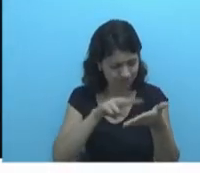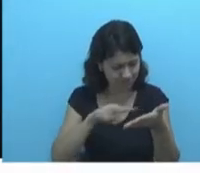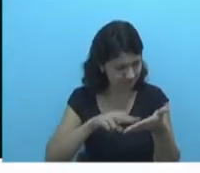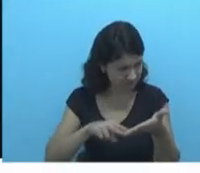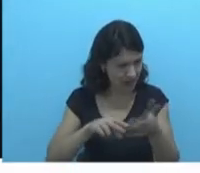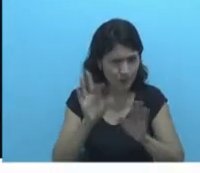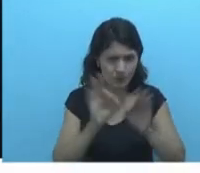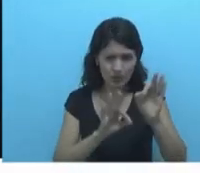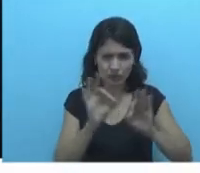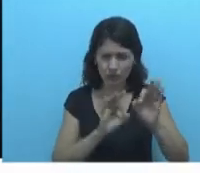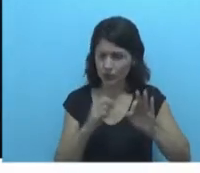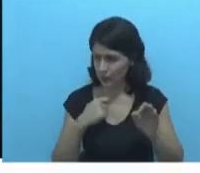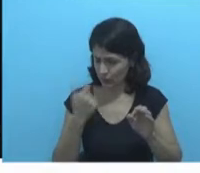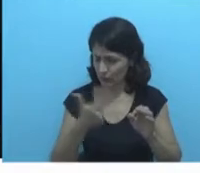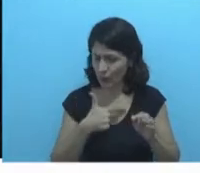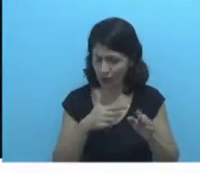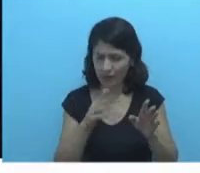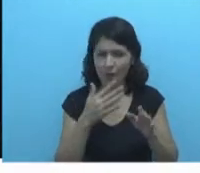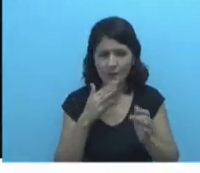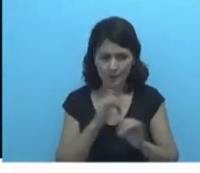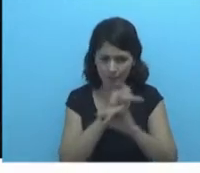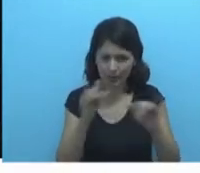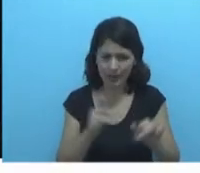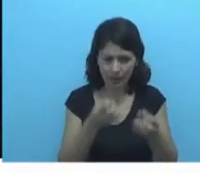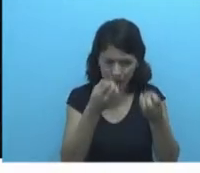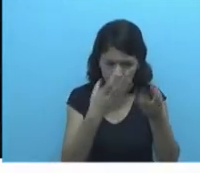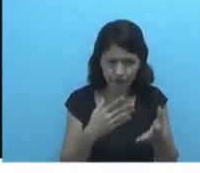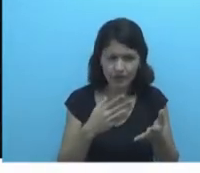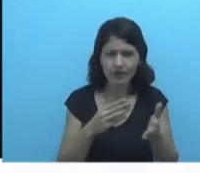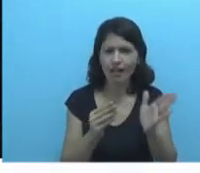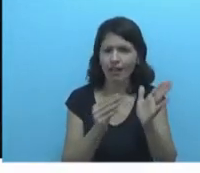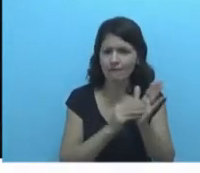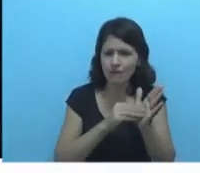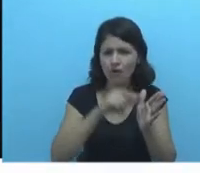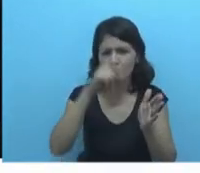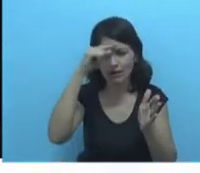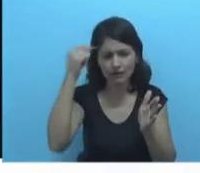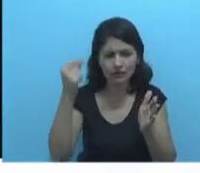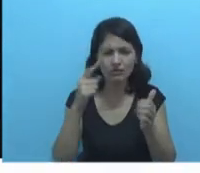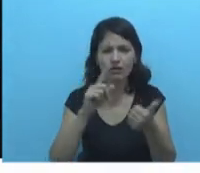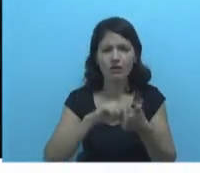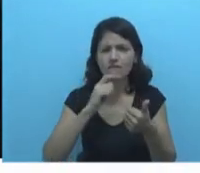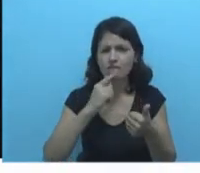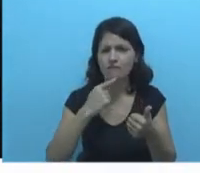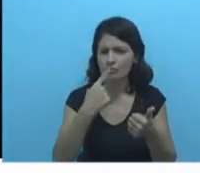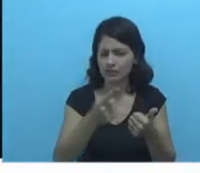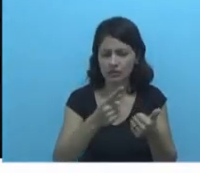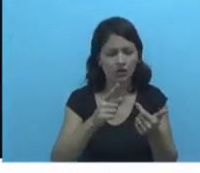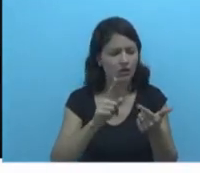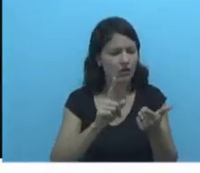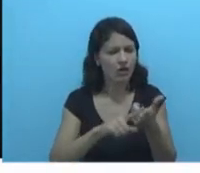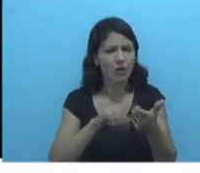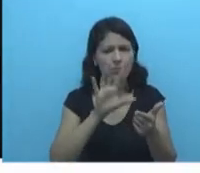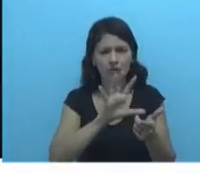nuestro proyecto, que está muy bien trabajado, con información nacional, con información